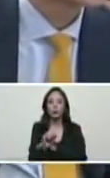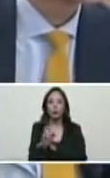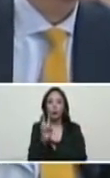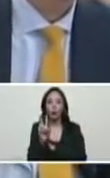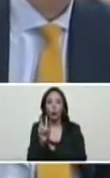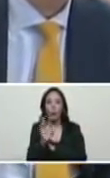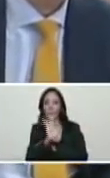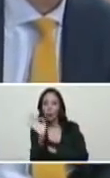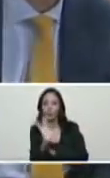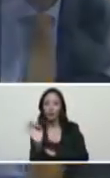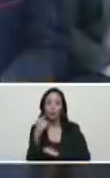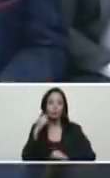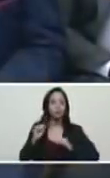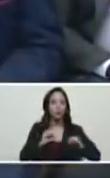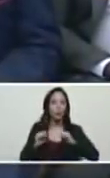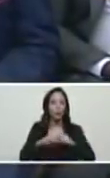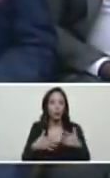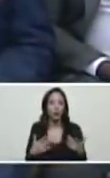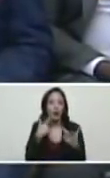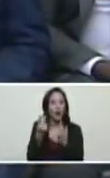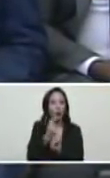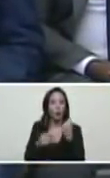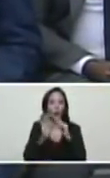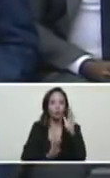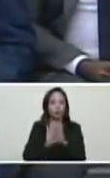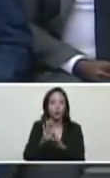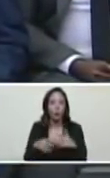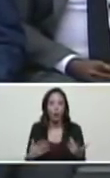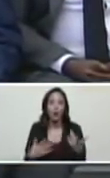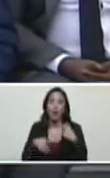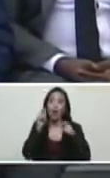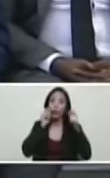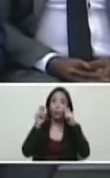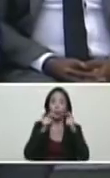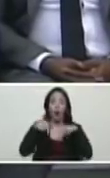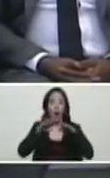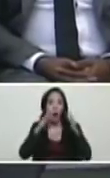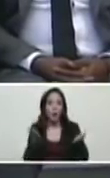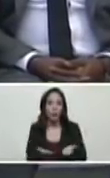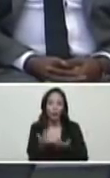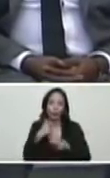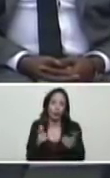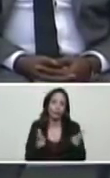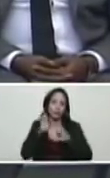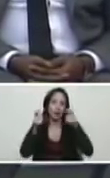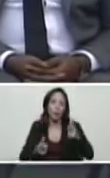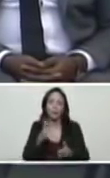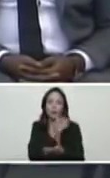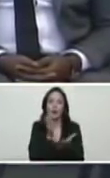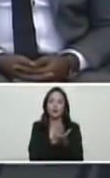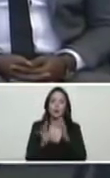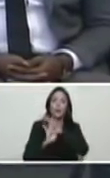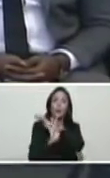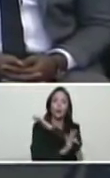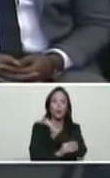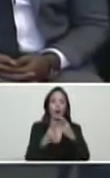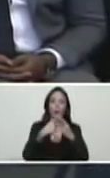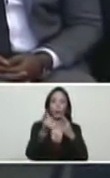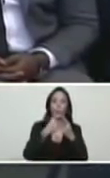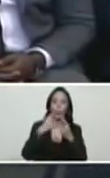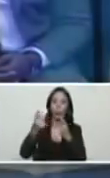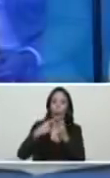mundial lo mueve efectivamente el turismo, y uno de cada seis personas en el mundo traspasan la frontera. Estamos hablando de más